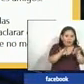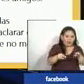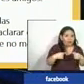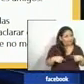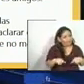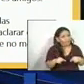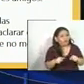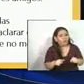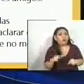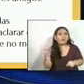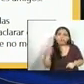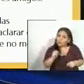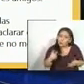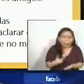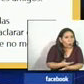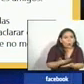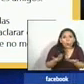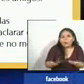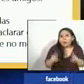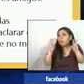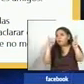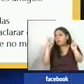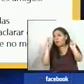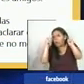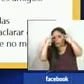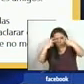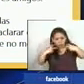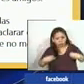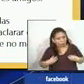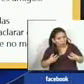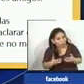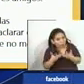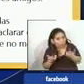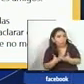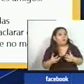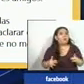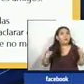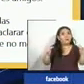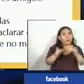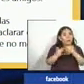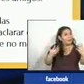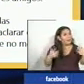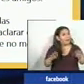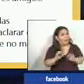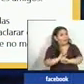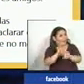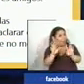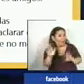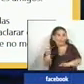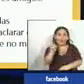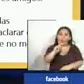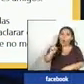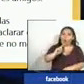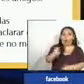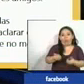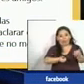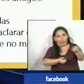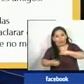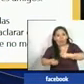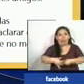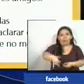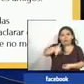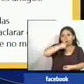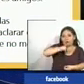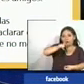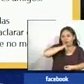seguirá estando presto a las investigaciones pertinentes. Además, aclaró que no manejaba en estado de ebriedad y